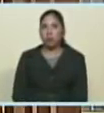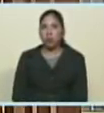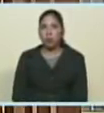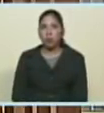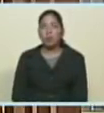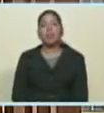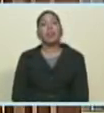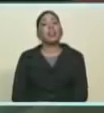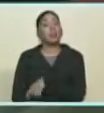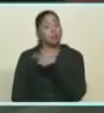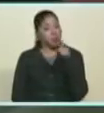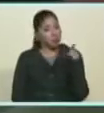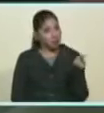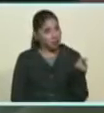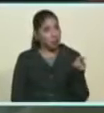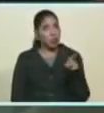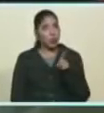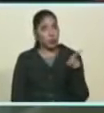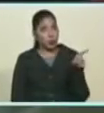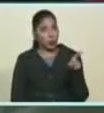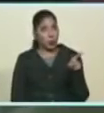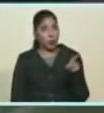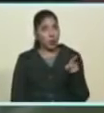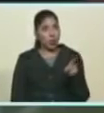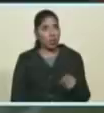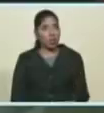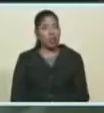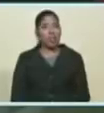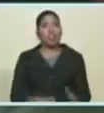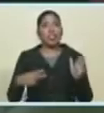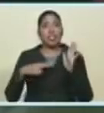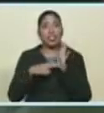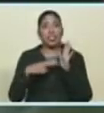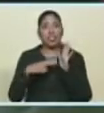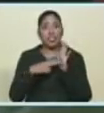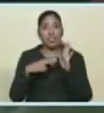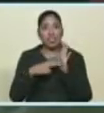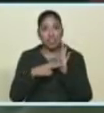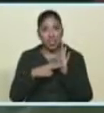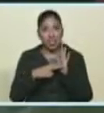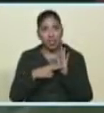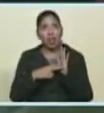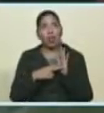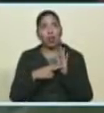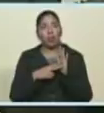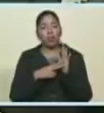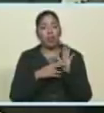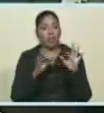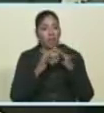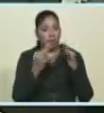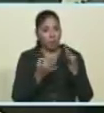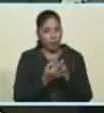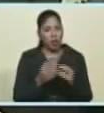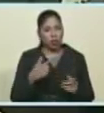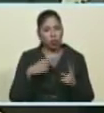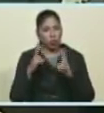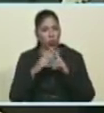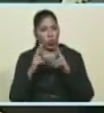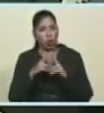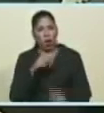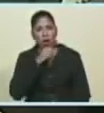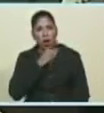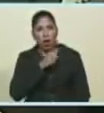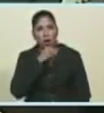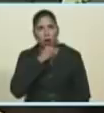Y Tarek El Aissami, de origen sirio, sirio-libanés. Conocí al abuelo de Tarek una vez que fuimos